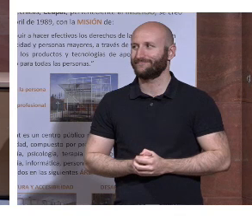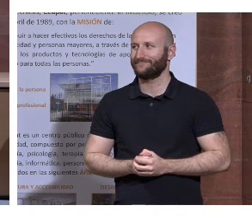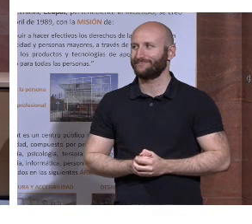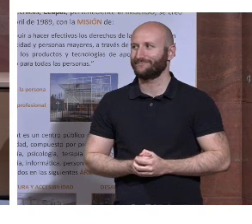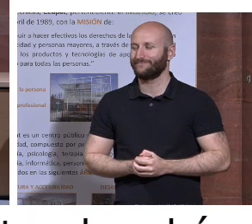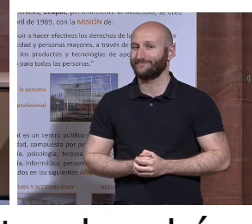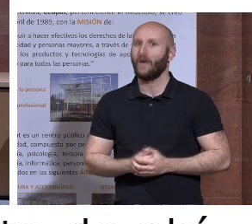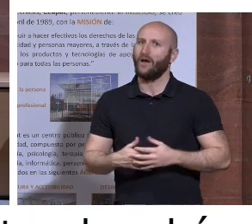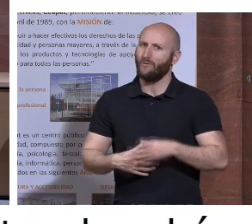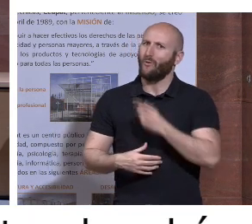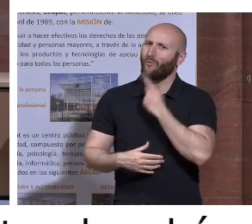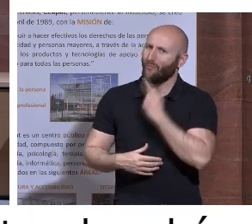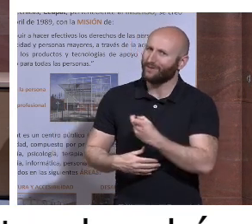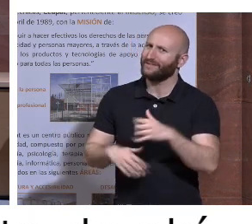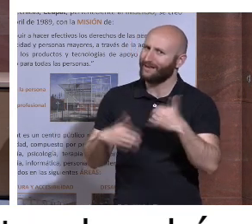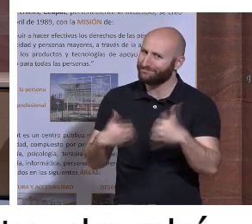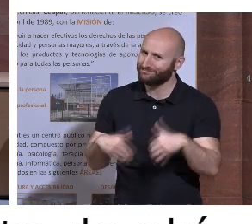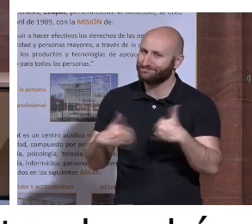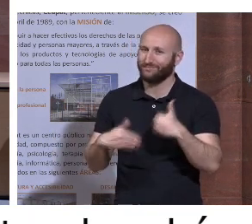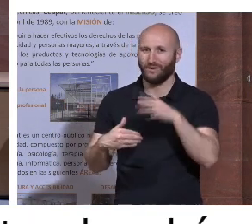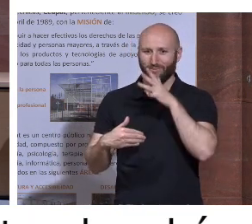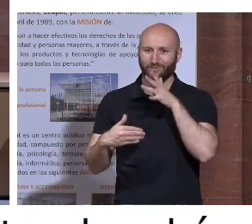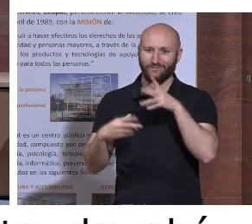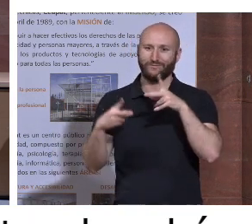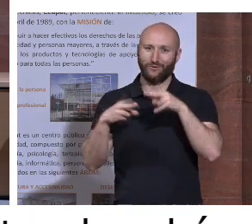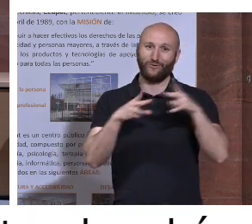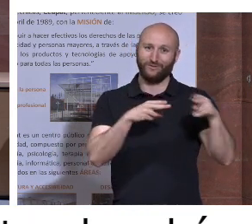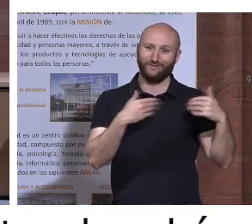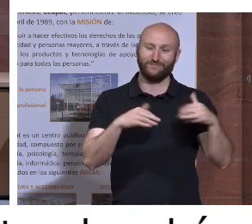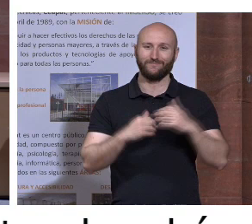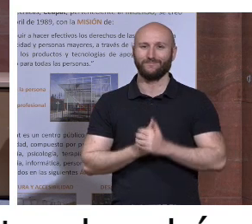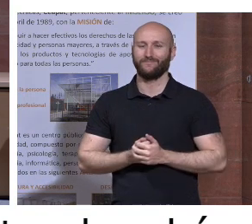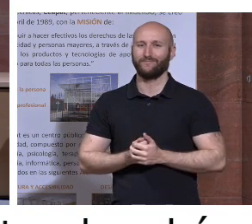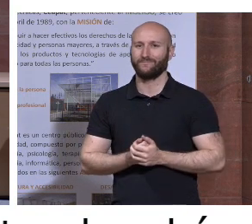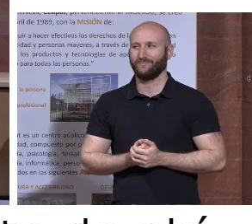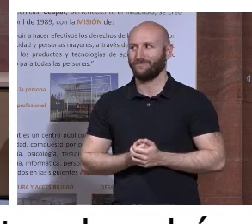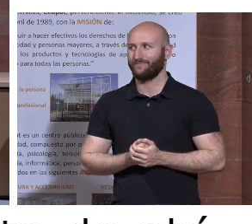Así. Cuesta porque hay que esforzarse y con mucha pasión, claro.